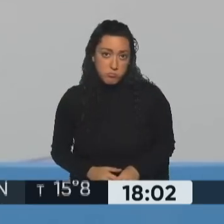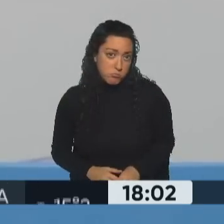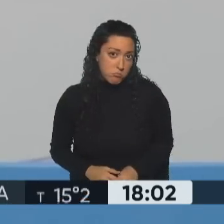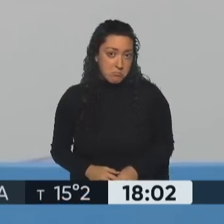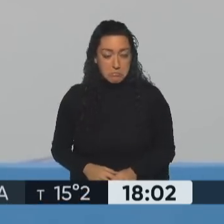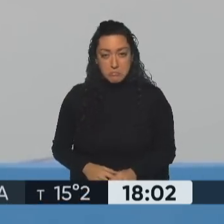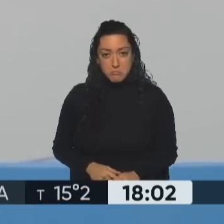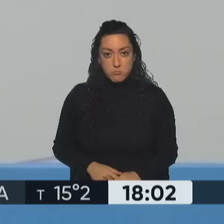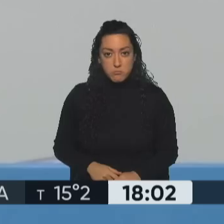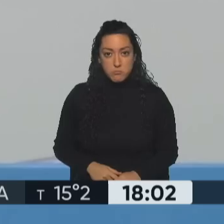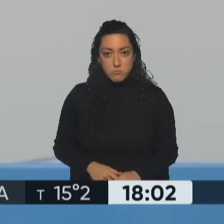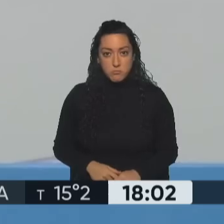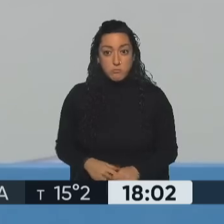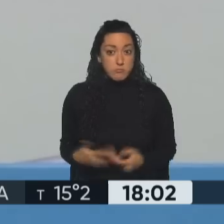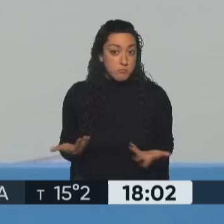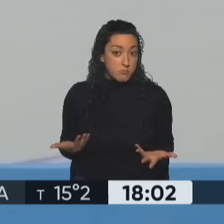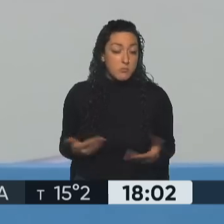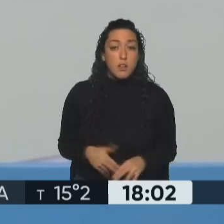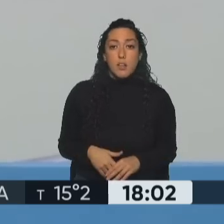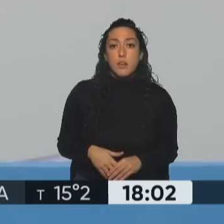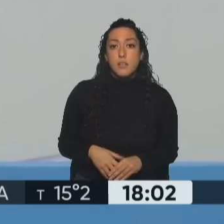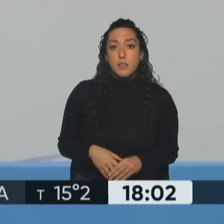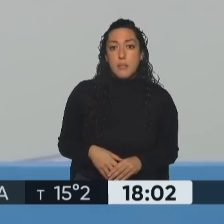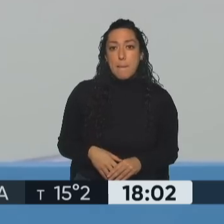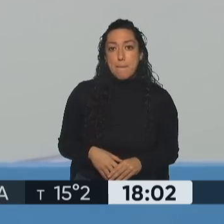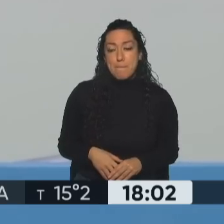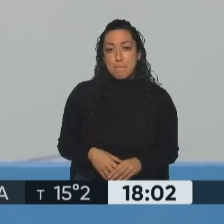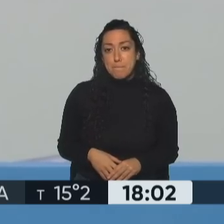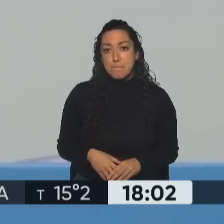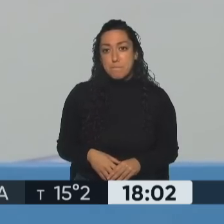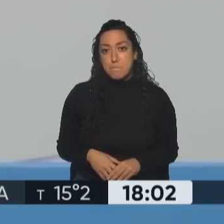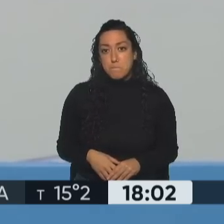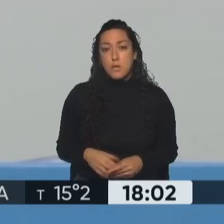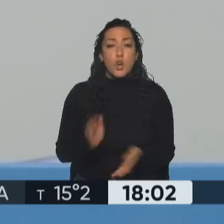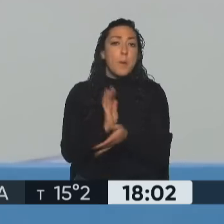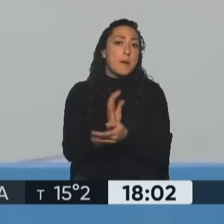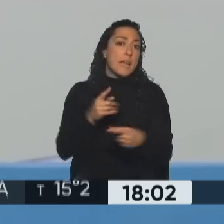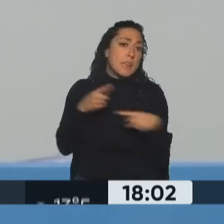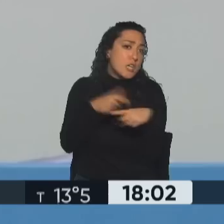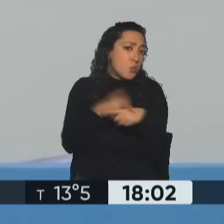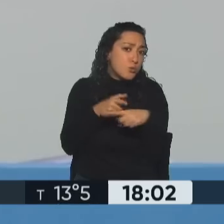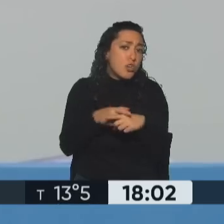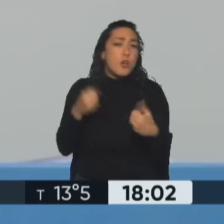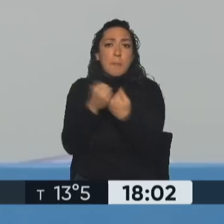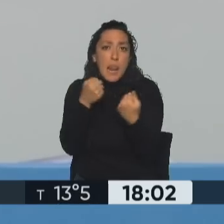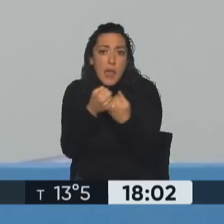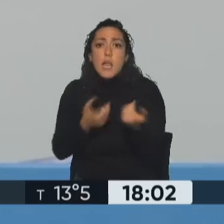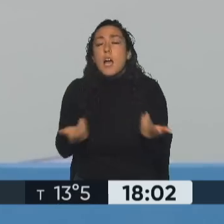estas son las cosas que por ahí aparecen como discusión y como pelea, que son